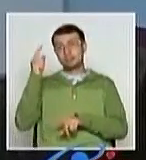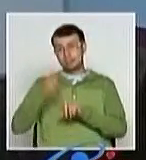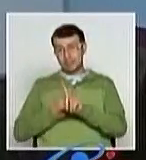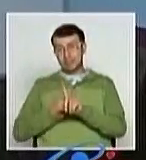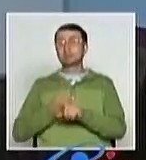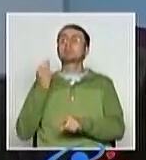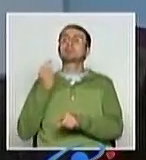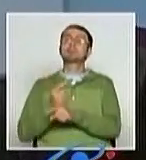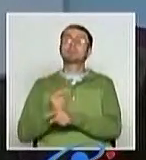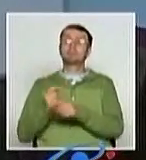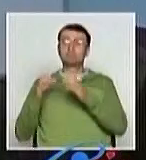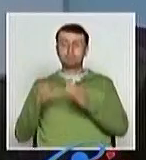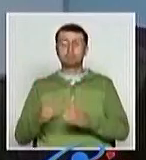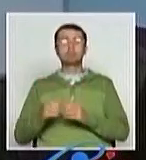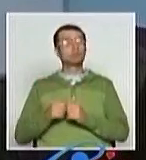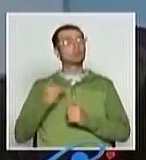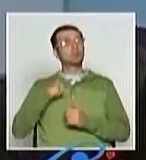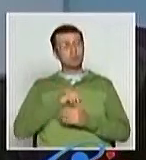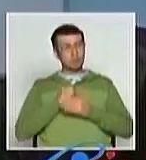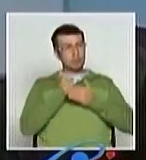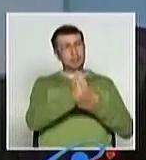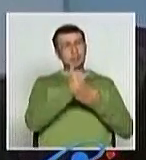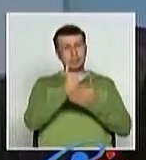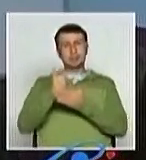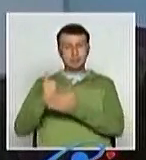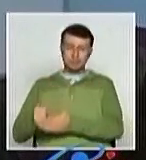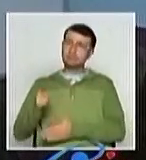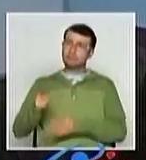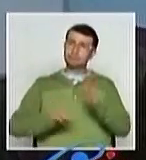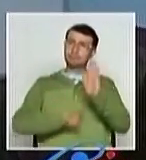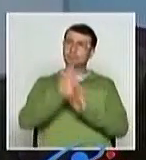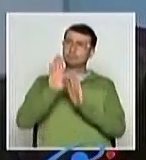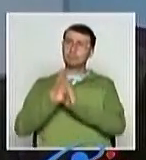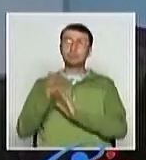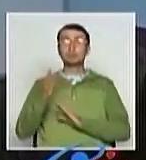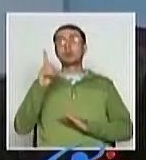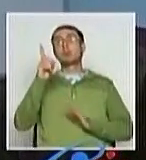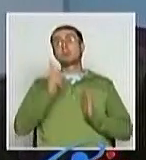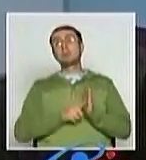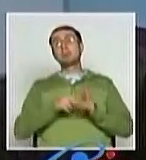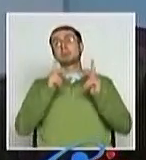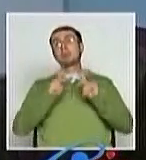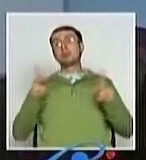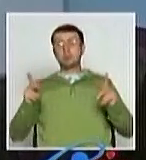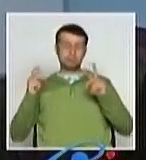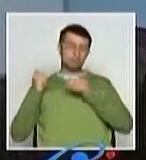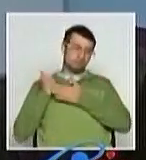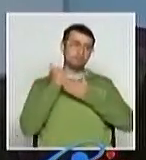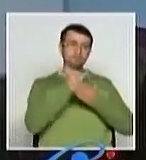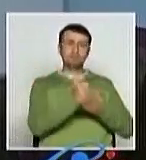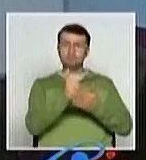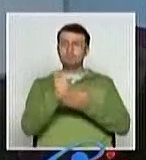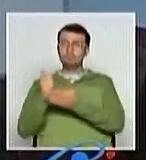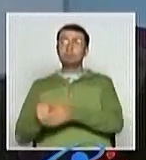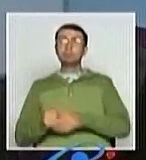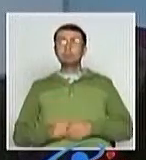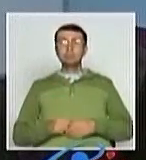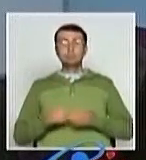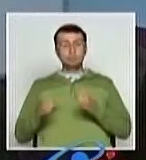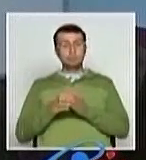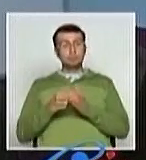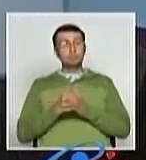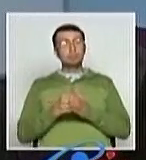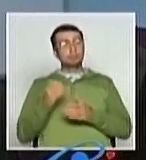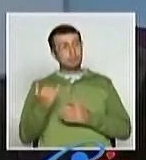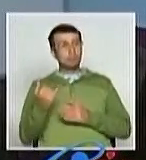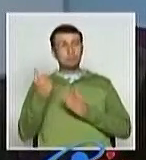cuales hemos contribuido con el bienestar subjetivo de más de 1000 seres humanos donde nosotros a través de nuestro